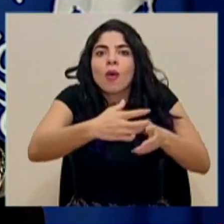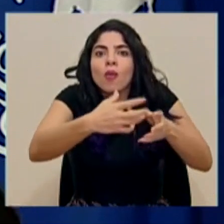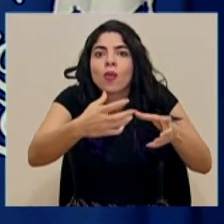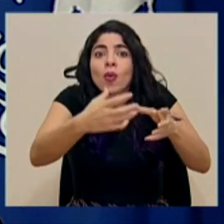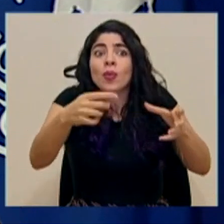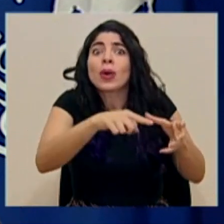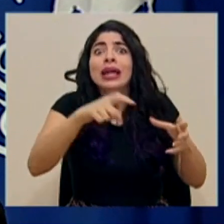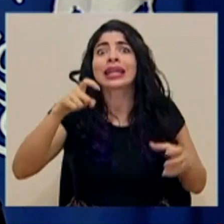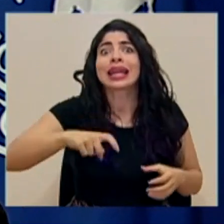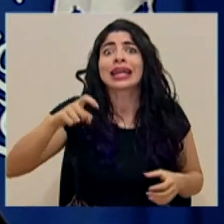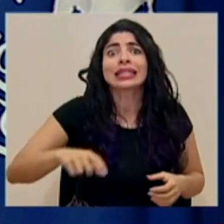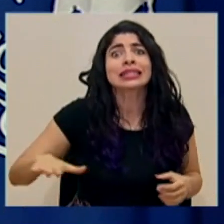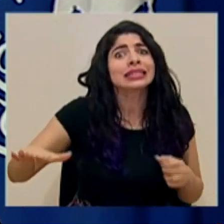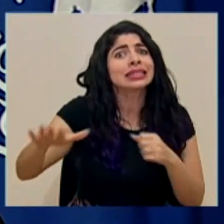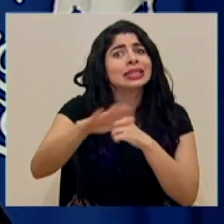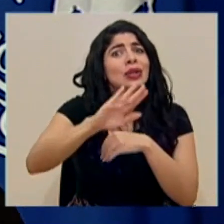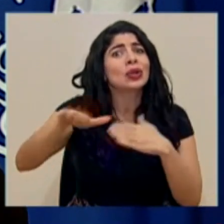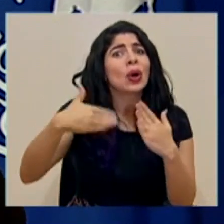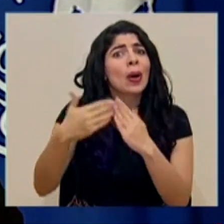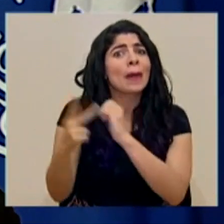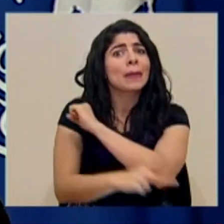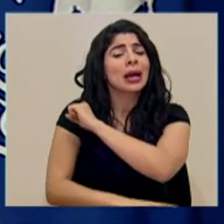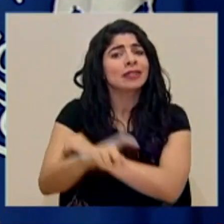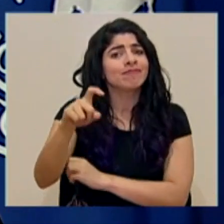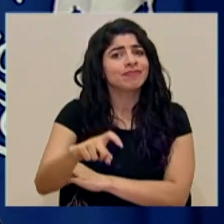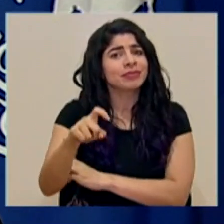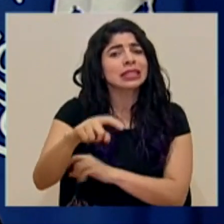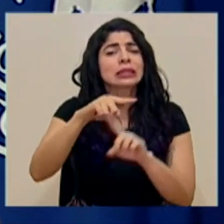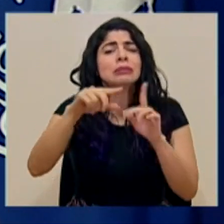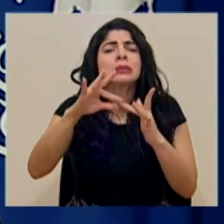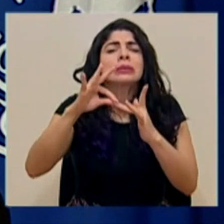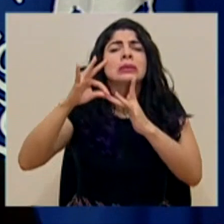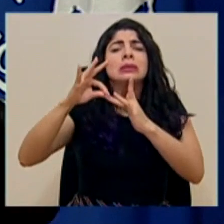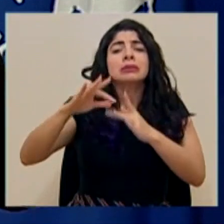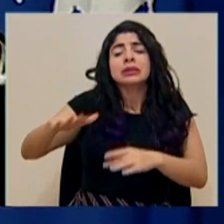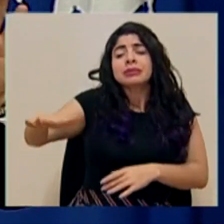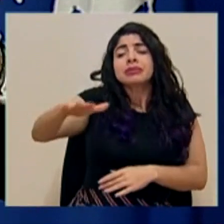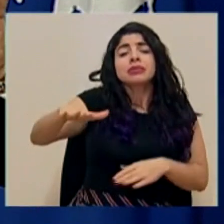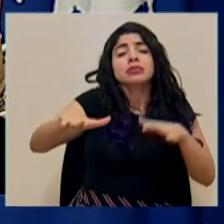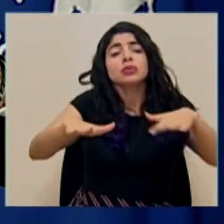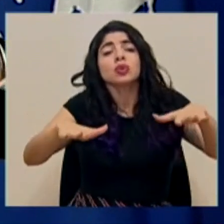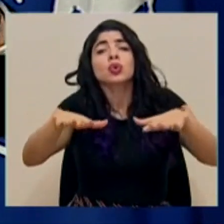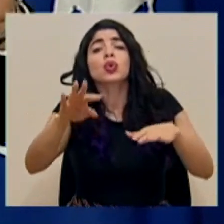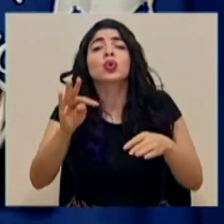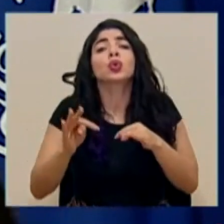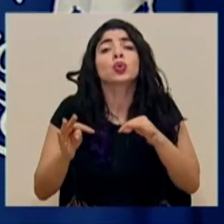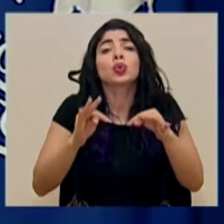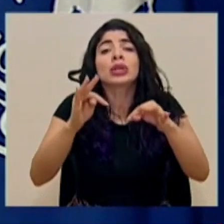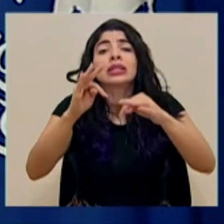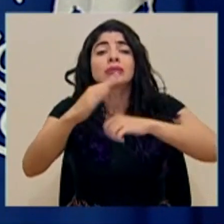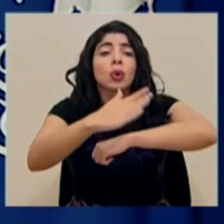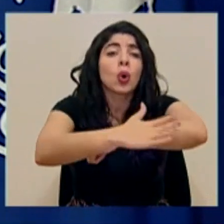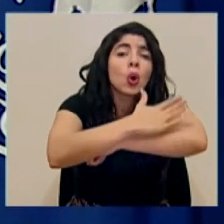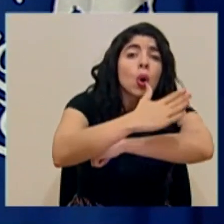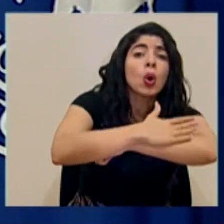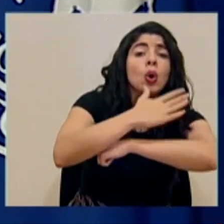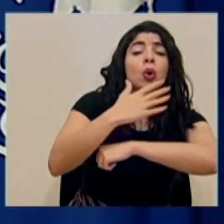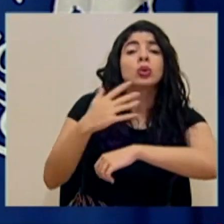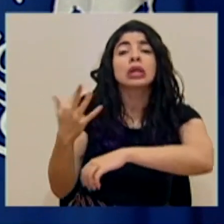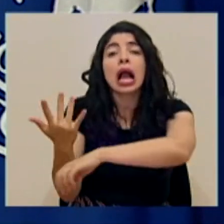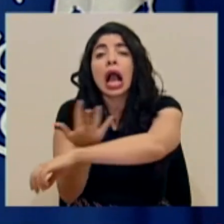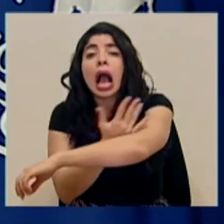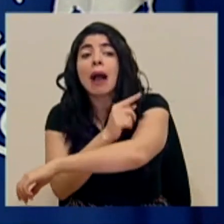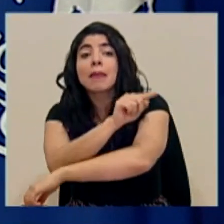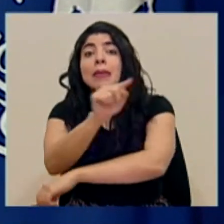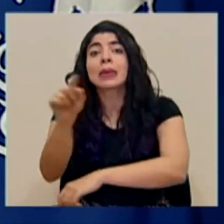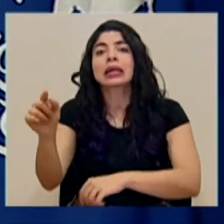en todo el país, pero muy especialmente en las regiones turísticas que están en nuestras costas y en el campo de Costa